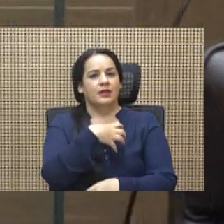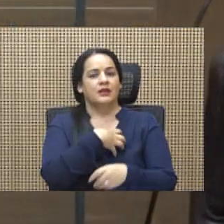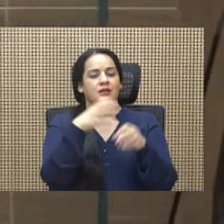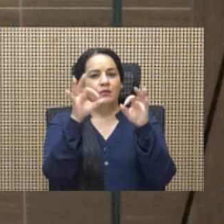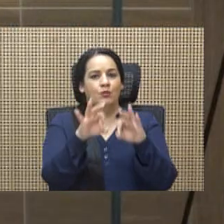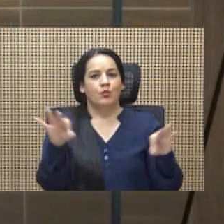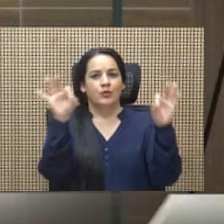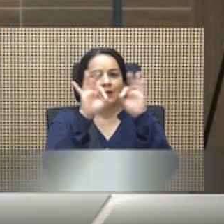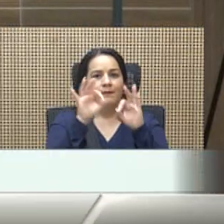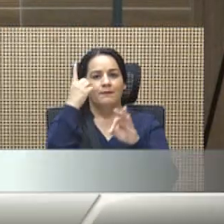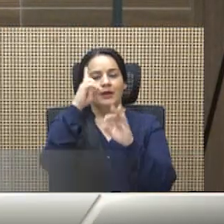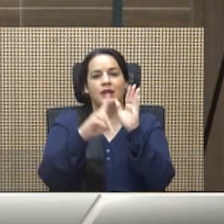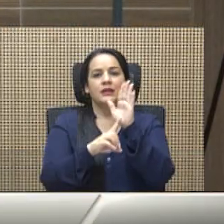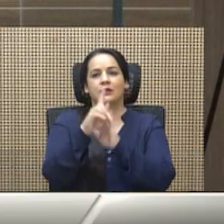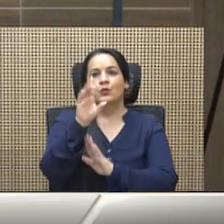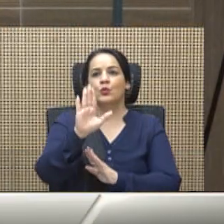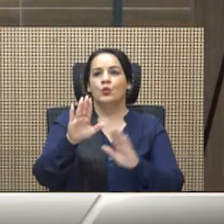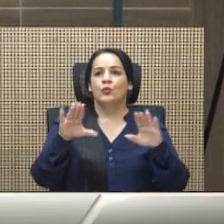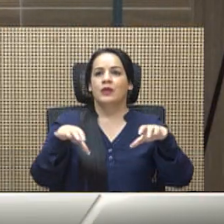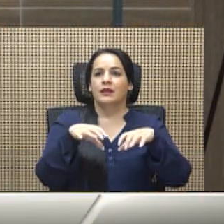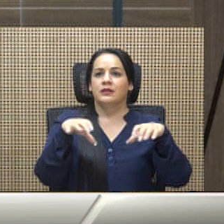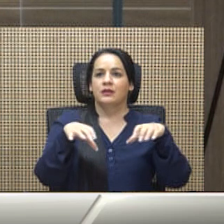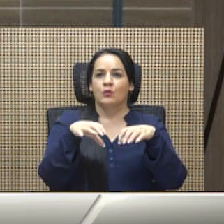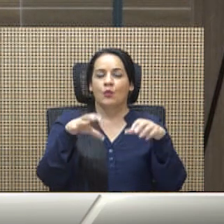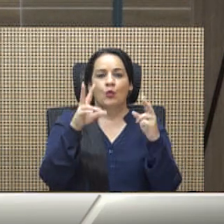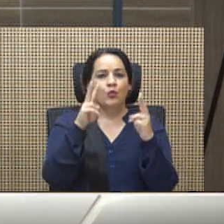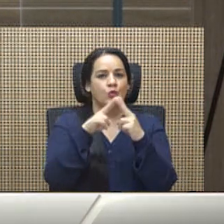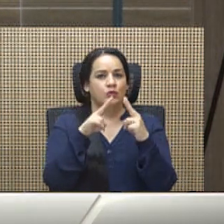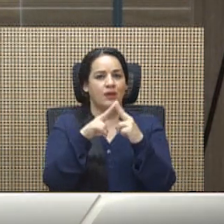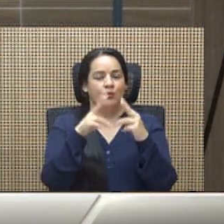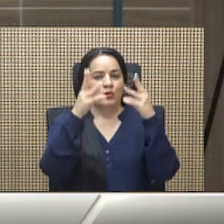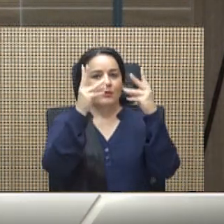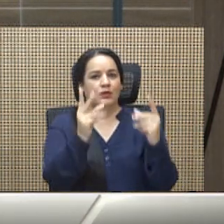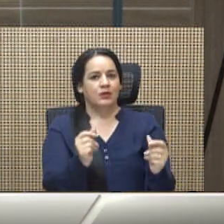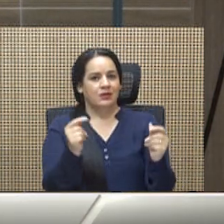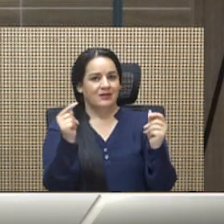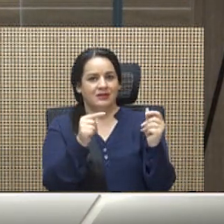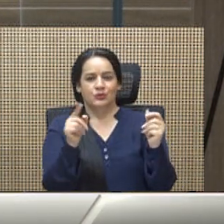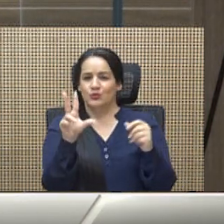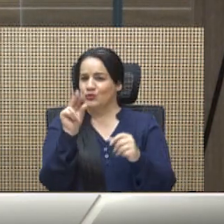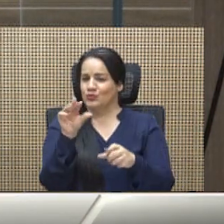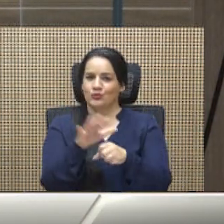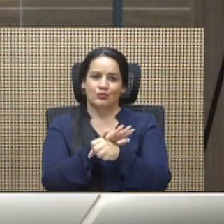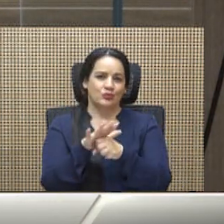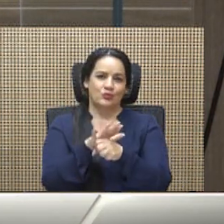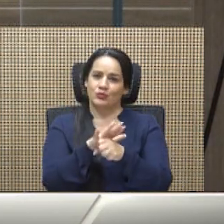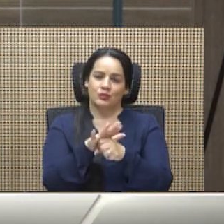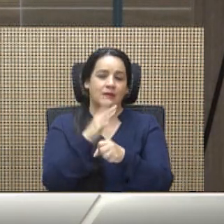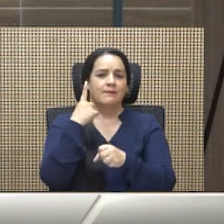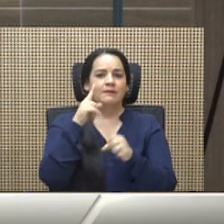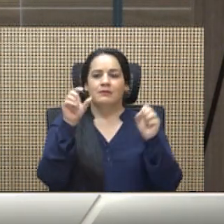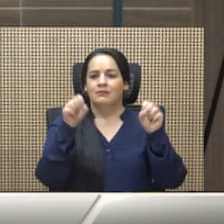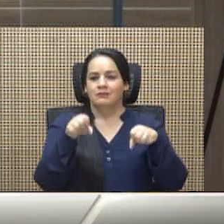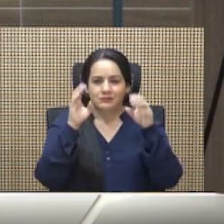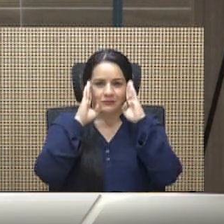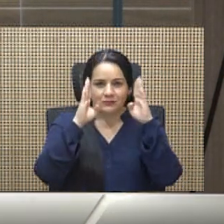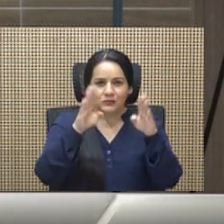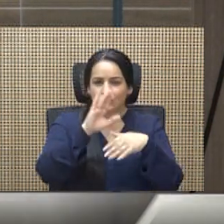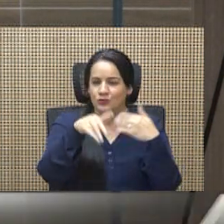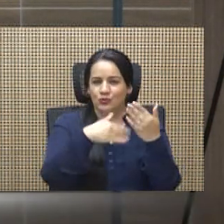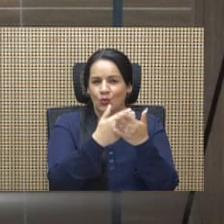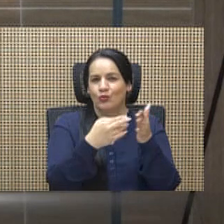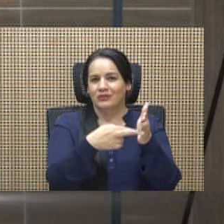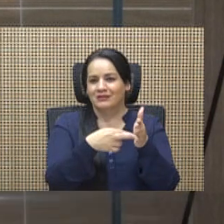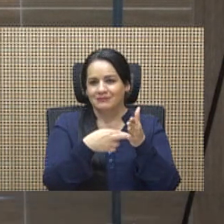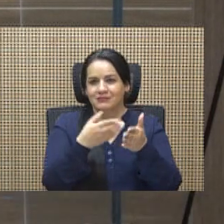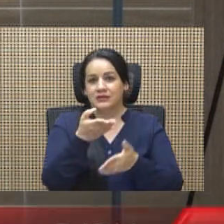desarrollo de sus actividades. Conocemos que el presupuesto también no es lo suficiente para atender todos los requerimientos que tiene la policía,